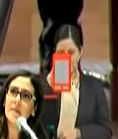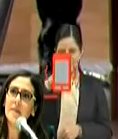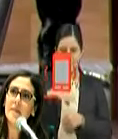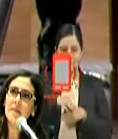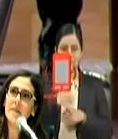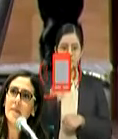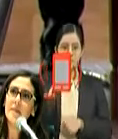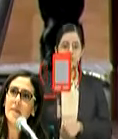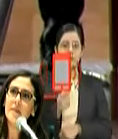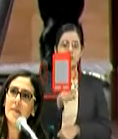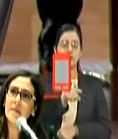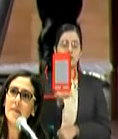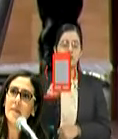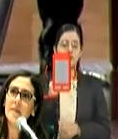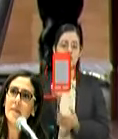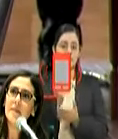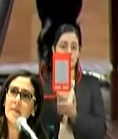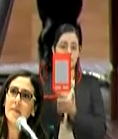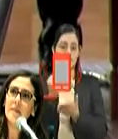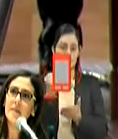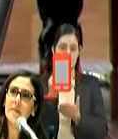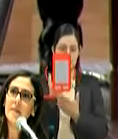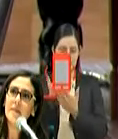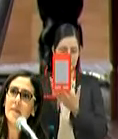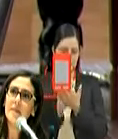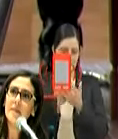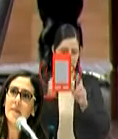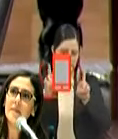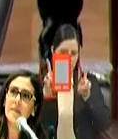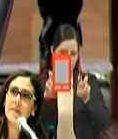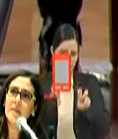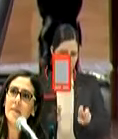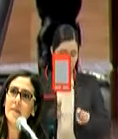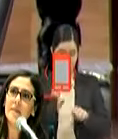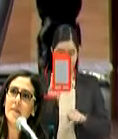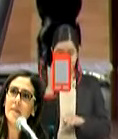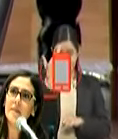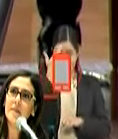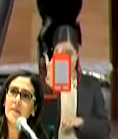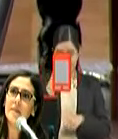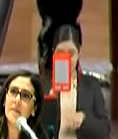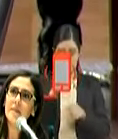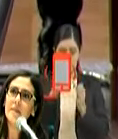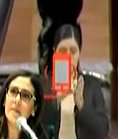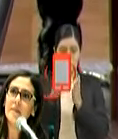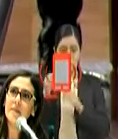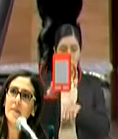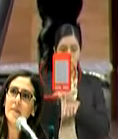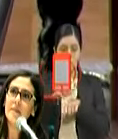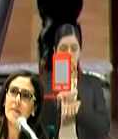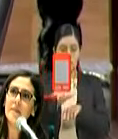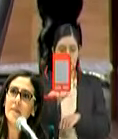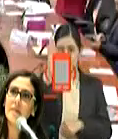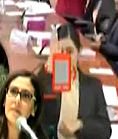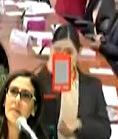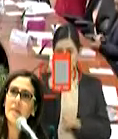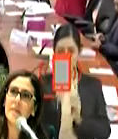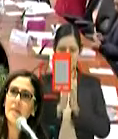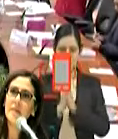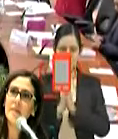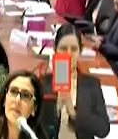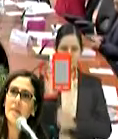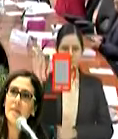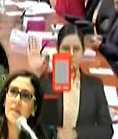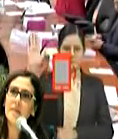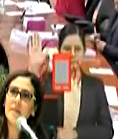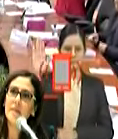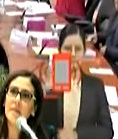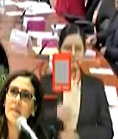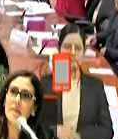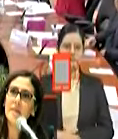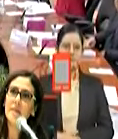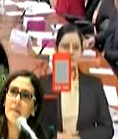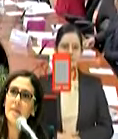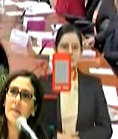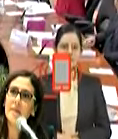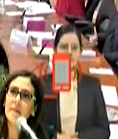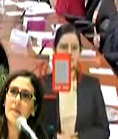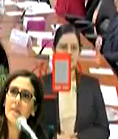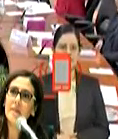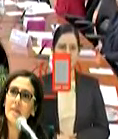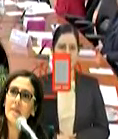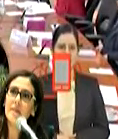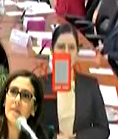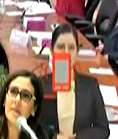que participaron en la precandidatura van a tener que ser muy cuidadosas porque no pueden